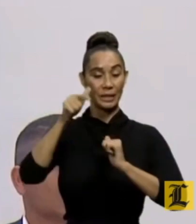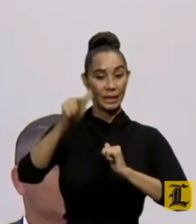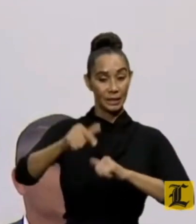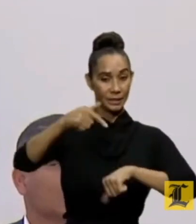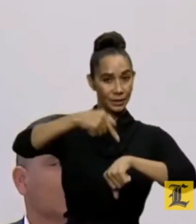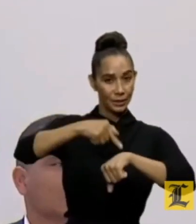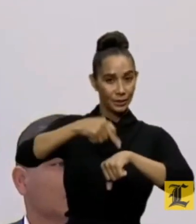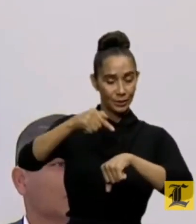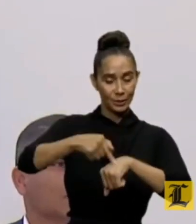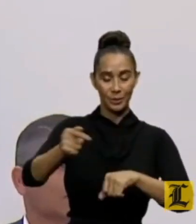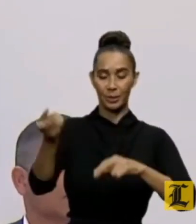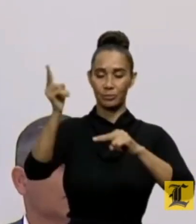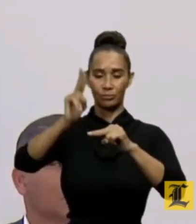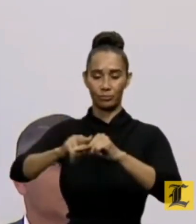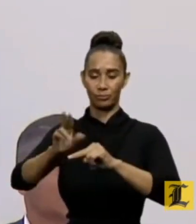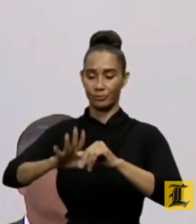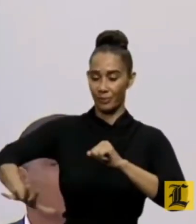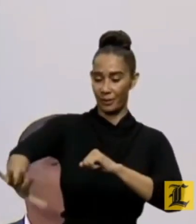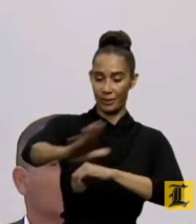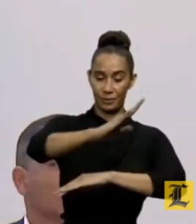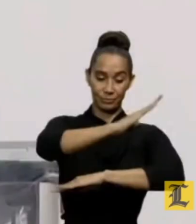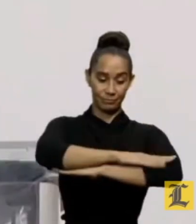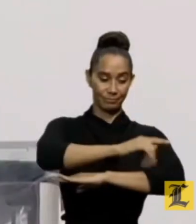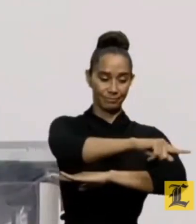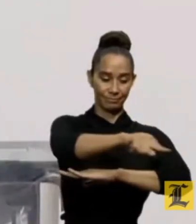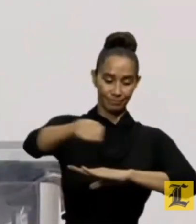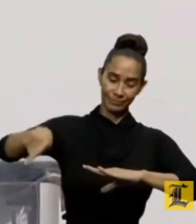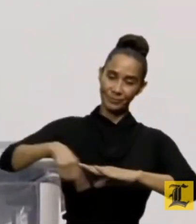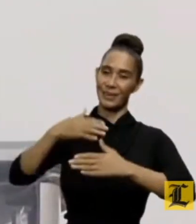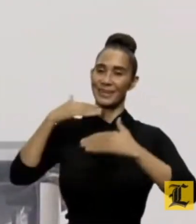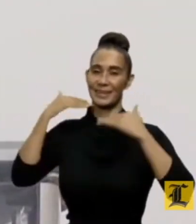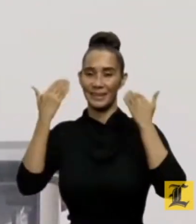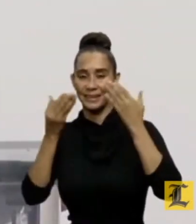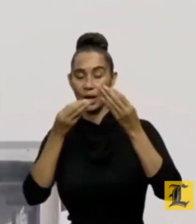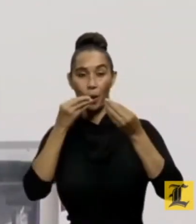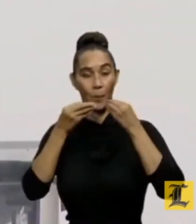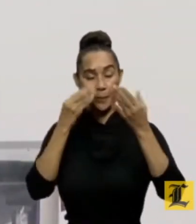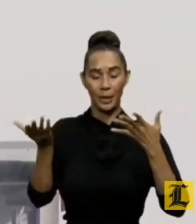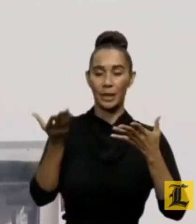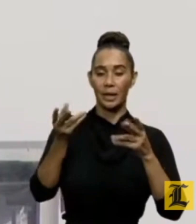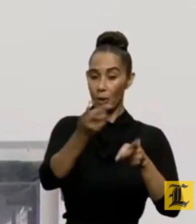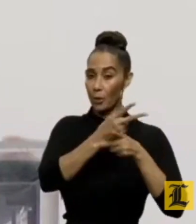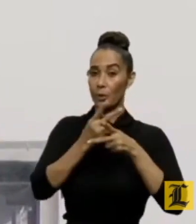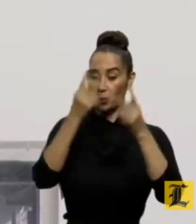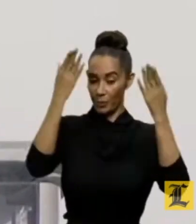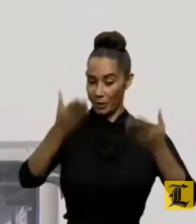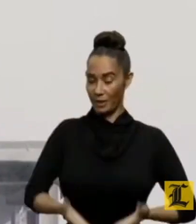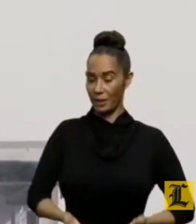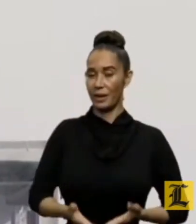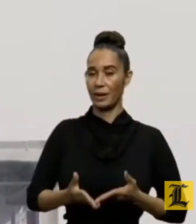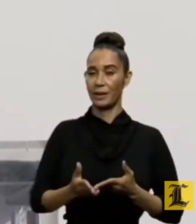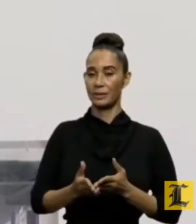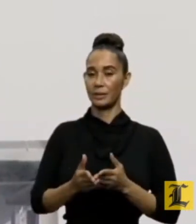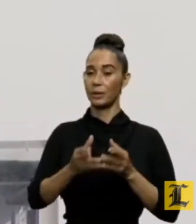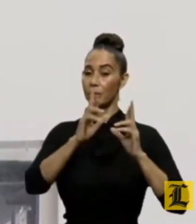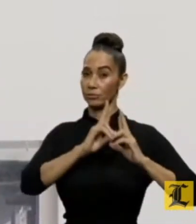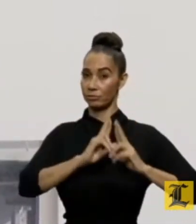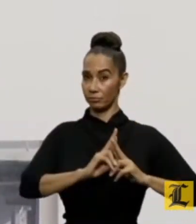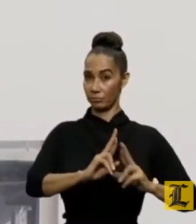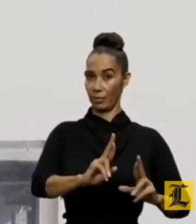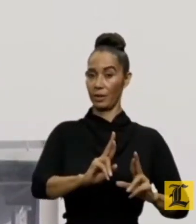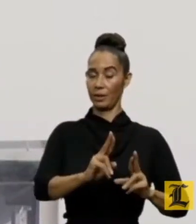es el momento para sentarse alrededor de una mesa, para reír, para comer, cuidarse y con